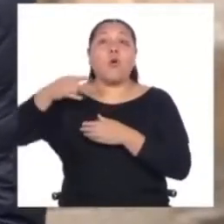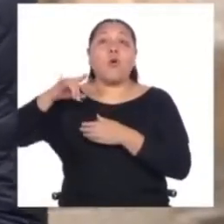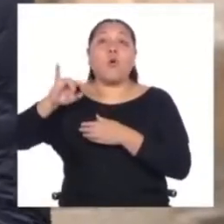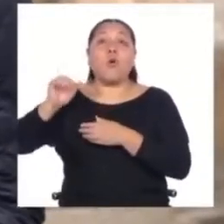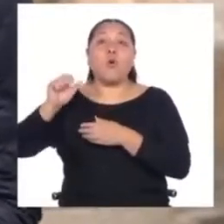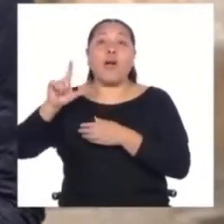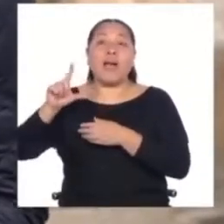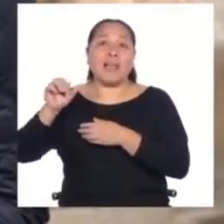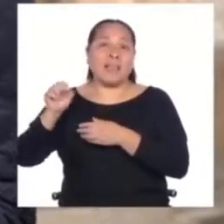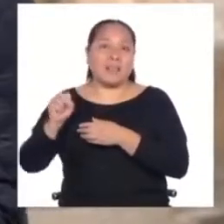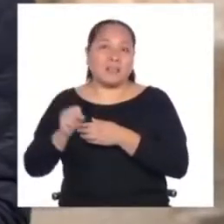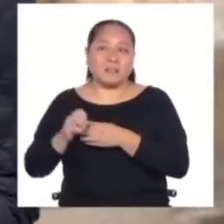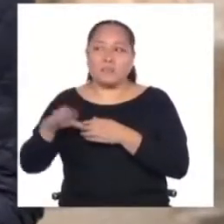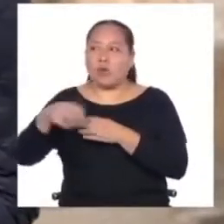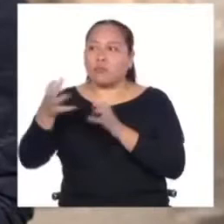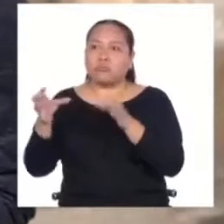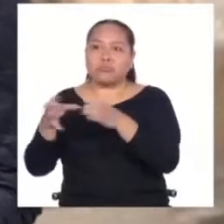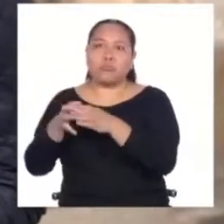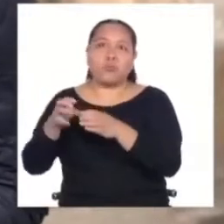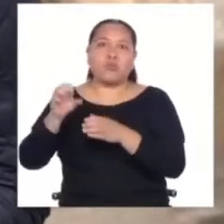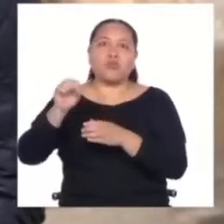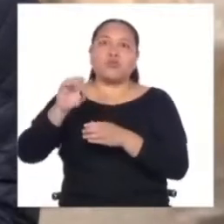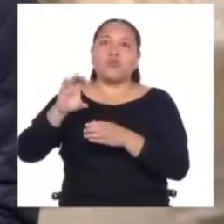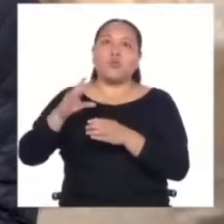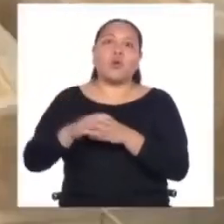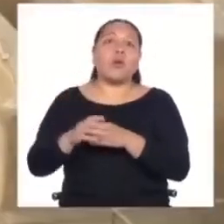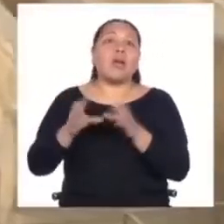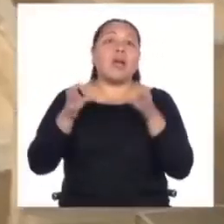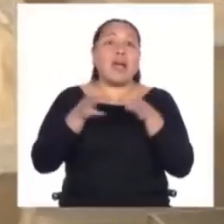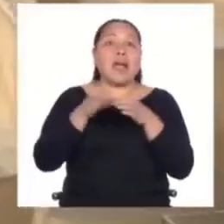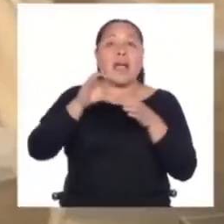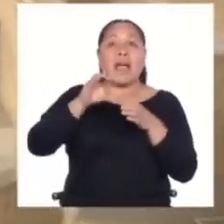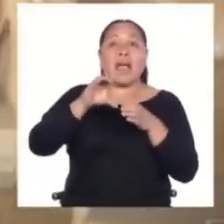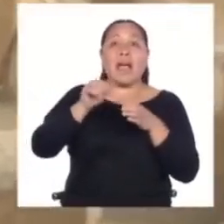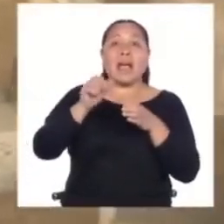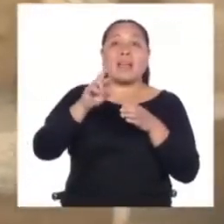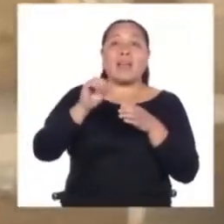de Lima, como Surco, Caraballo y Lurigancho.